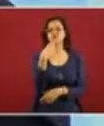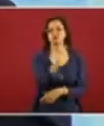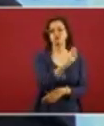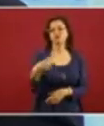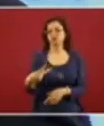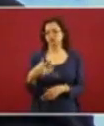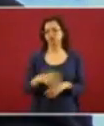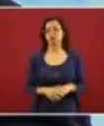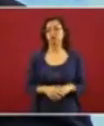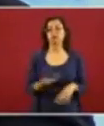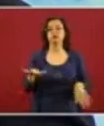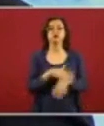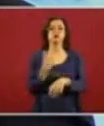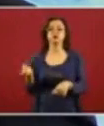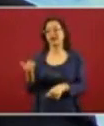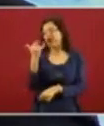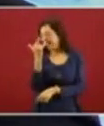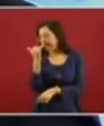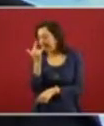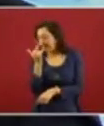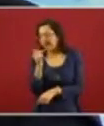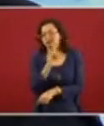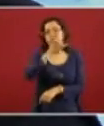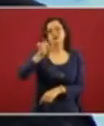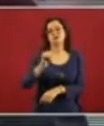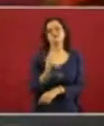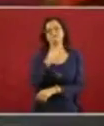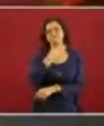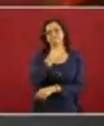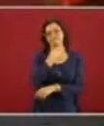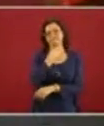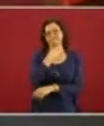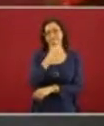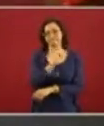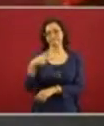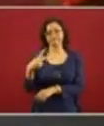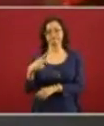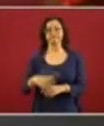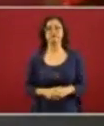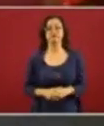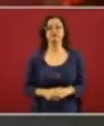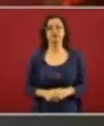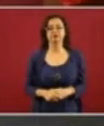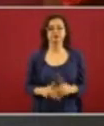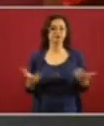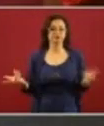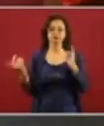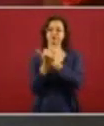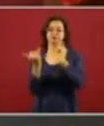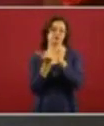una queja, porque si lo agarran de entretenimiento nos saturan el sistema, como